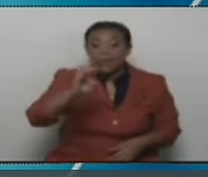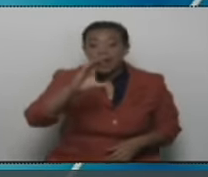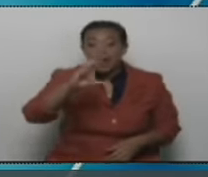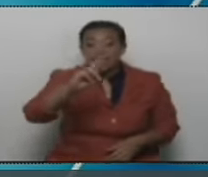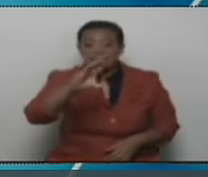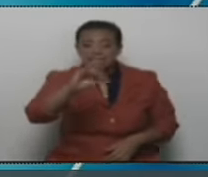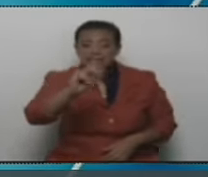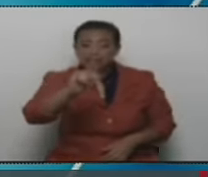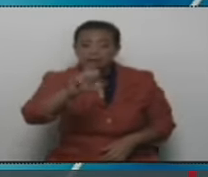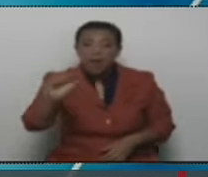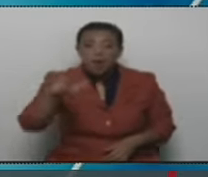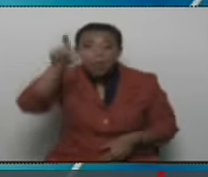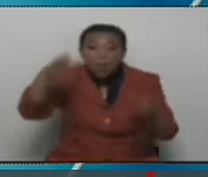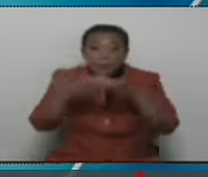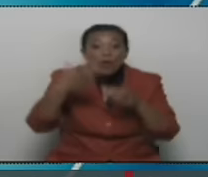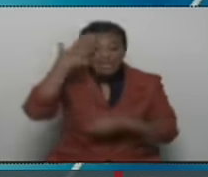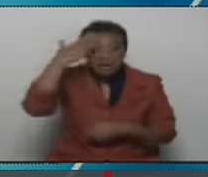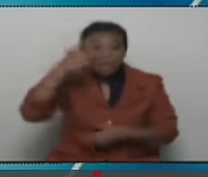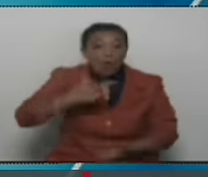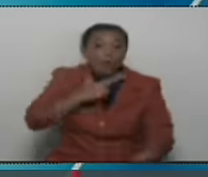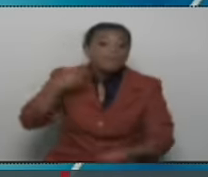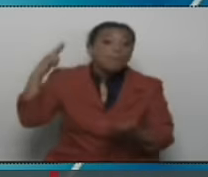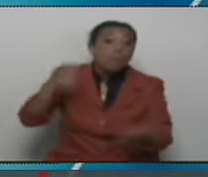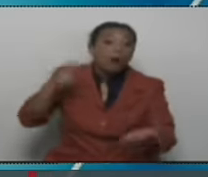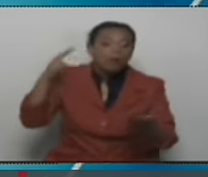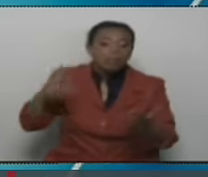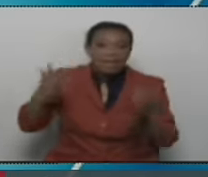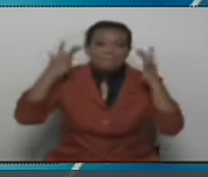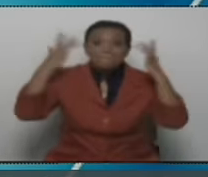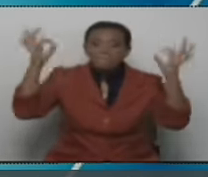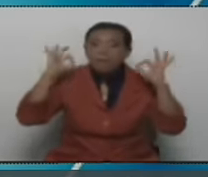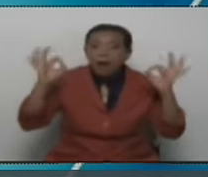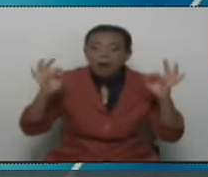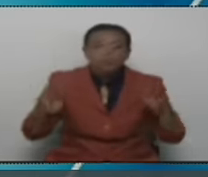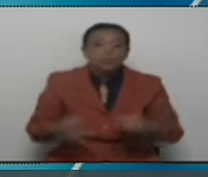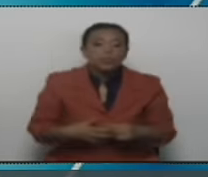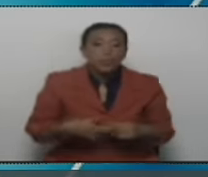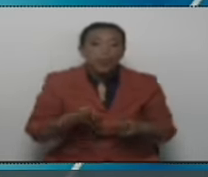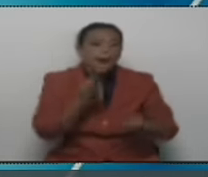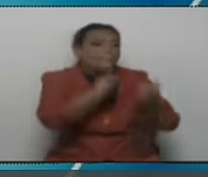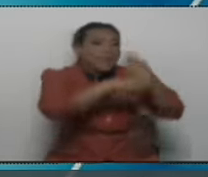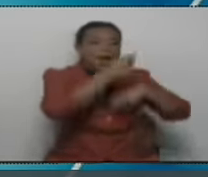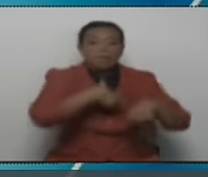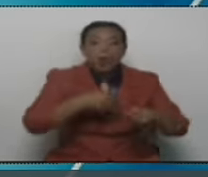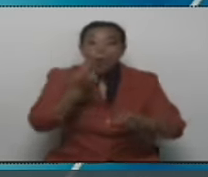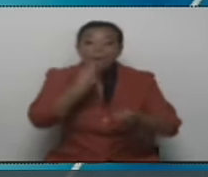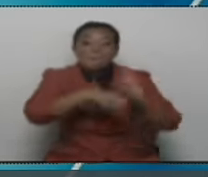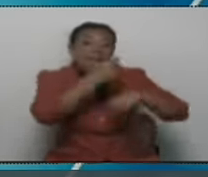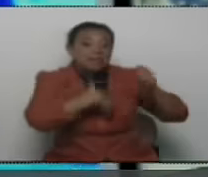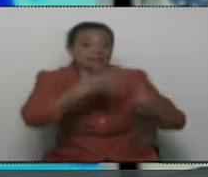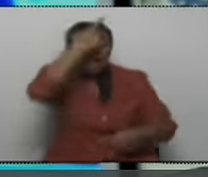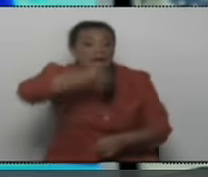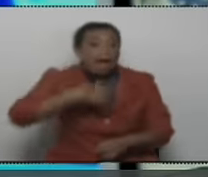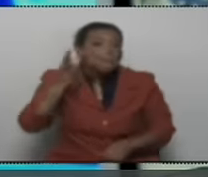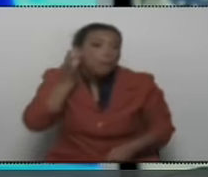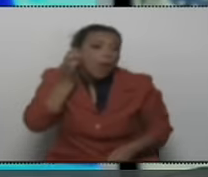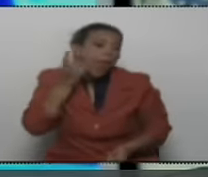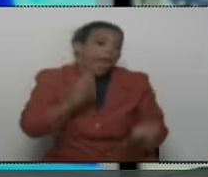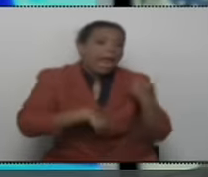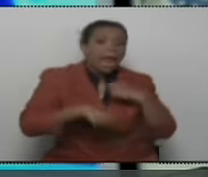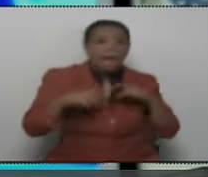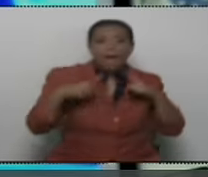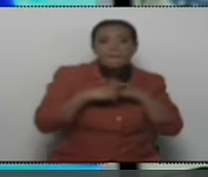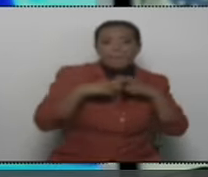comenzamos el seguimiento a una persona que se dedica al comercio sexual, una mujer, que